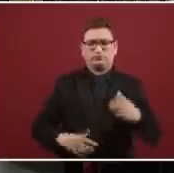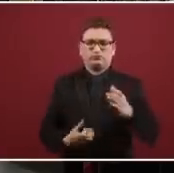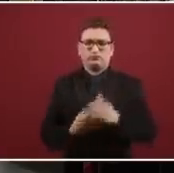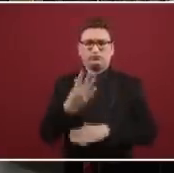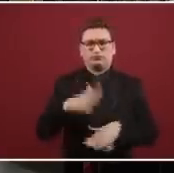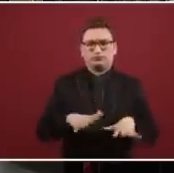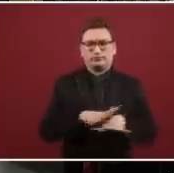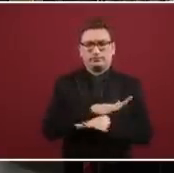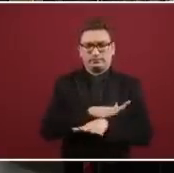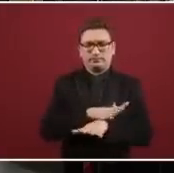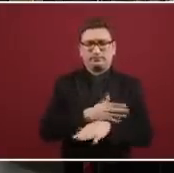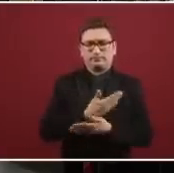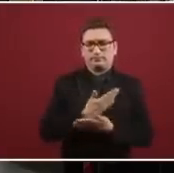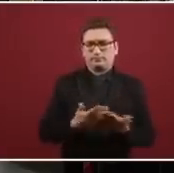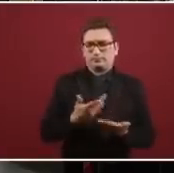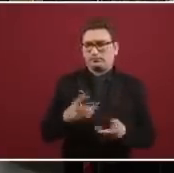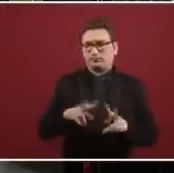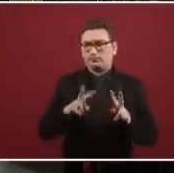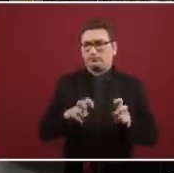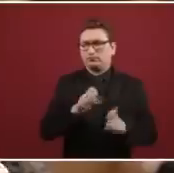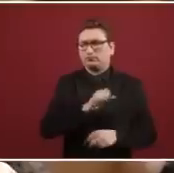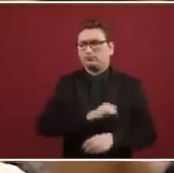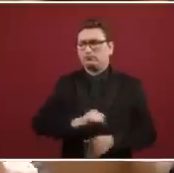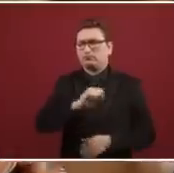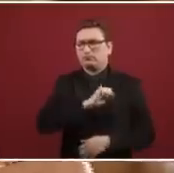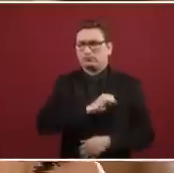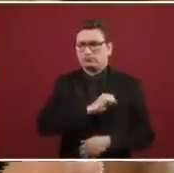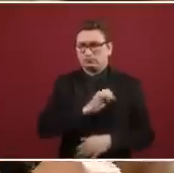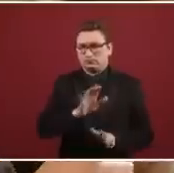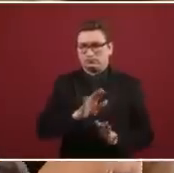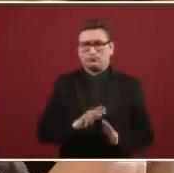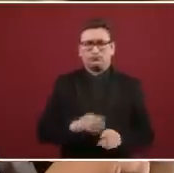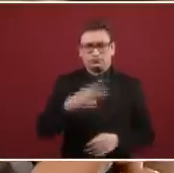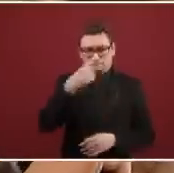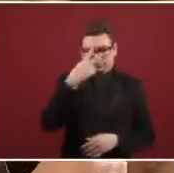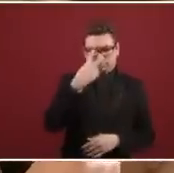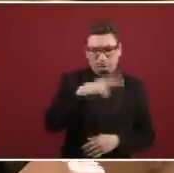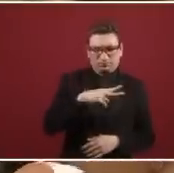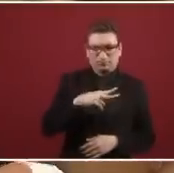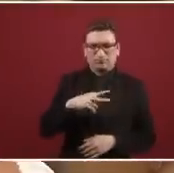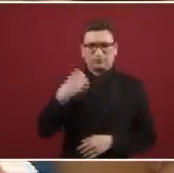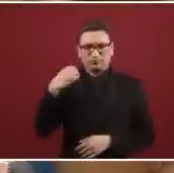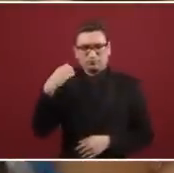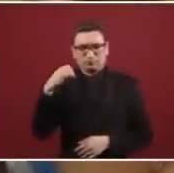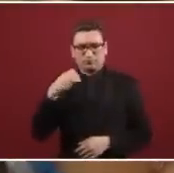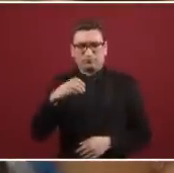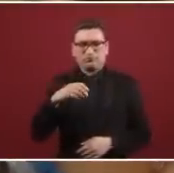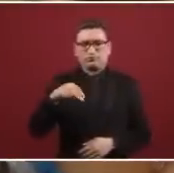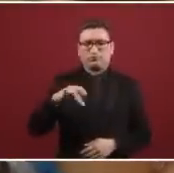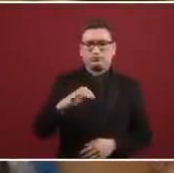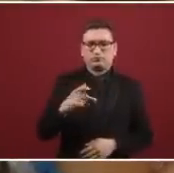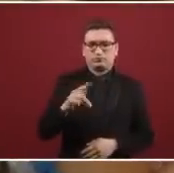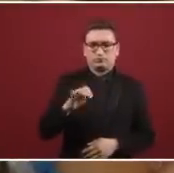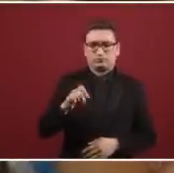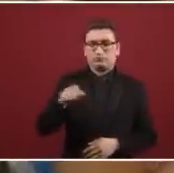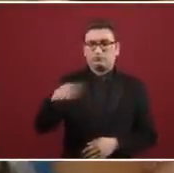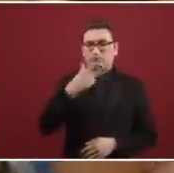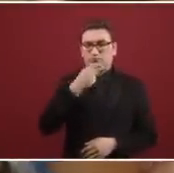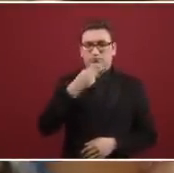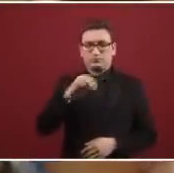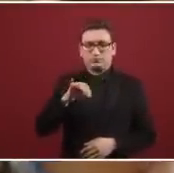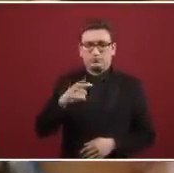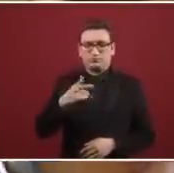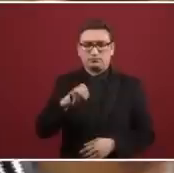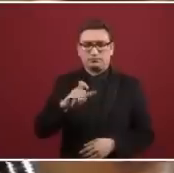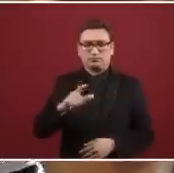¿cómo hacerlo con su salud? Un médico mexicano oaxaqueño de Nochislán, llamado Miguel Cruz López, que desde